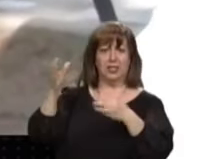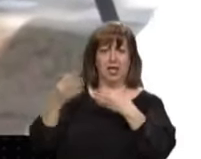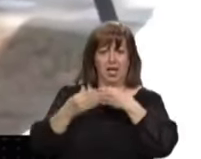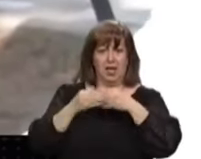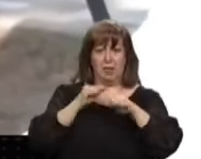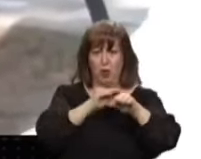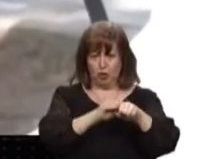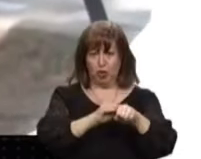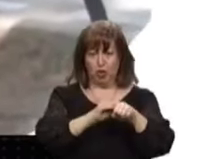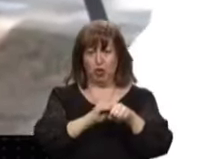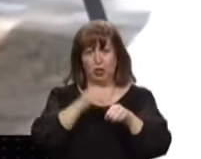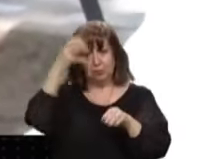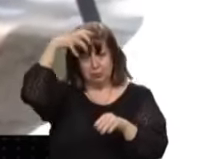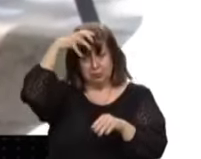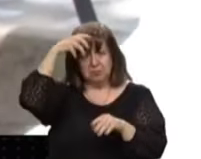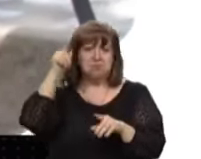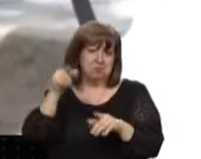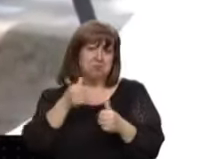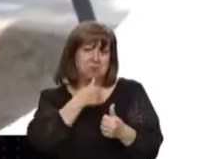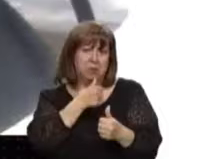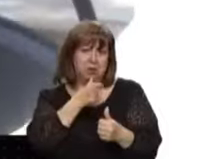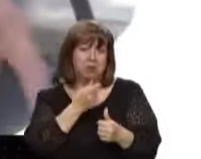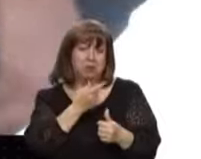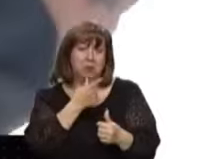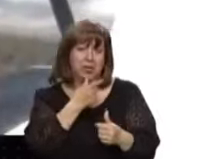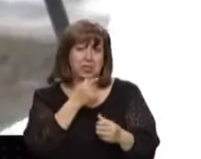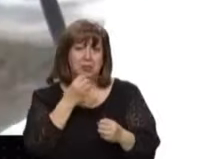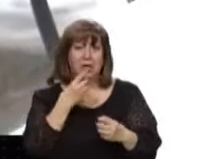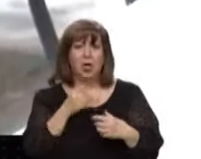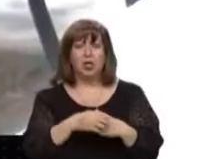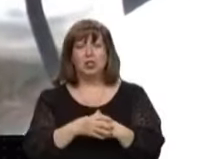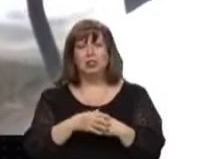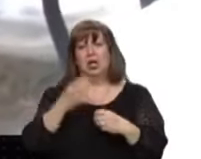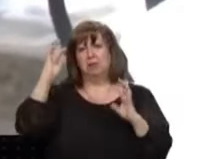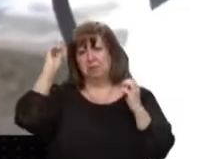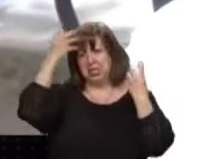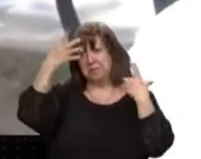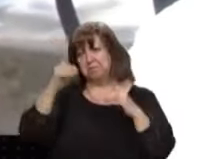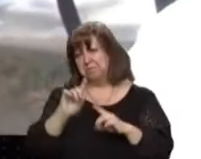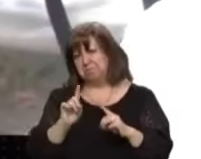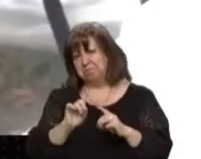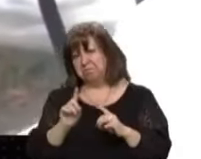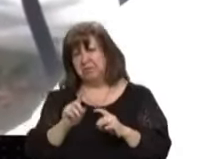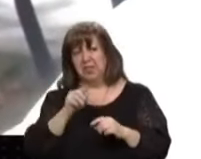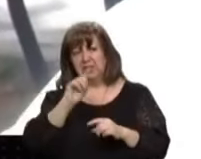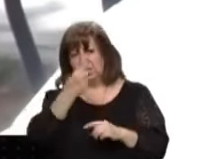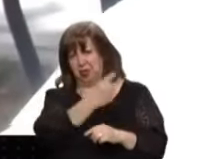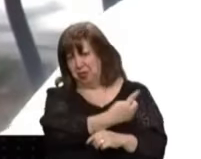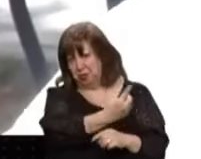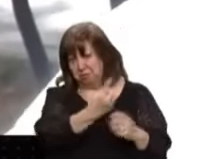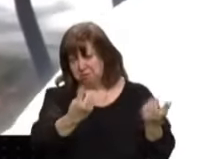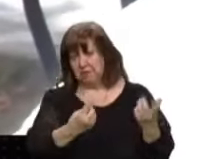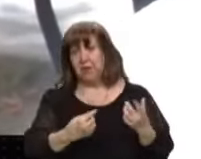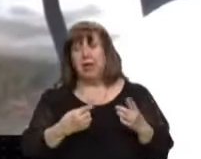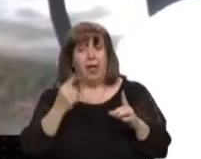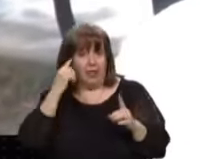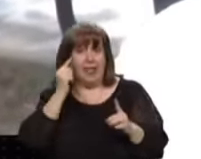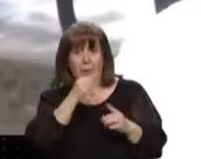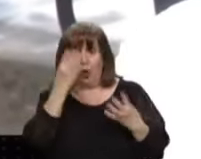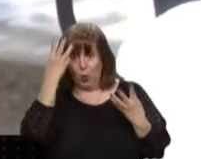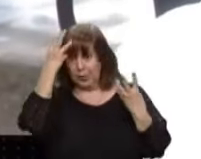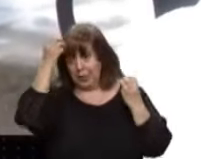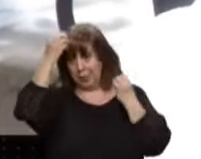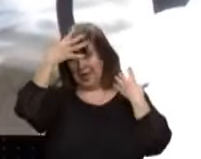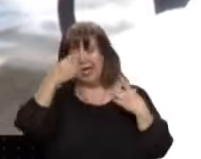ayuda eso que se opone a mi ley me parece o sea en eso le gana que me va a subir sin nadie porque también me gustan algunas ideas de él